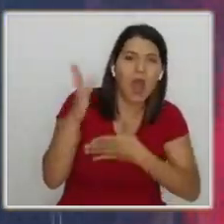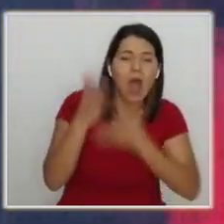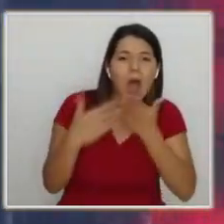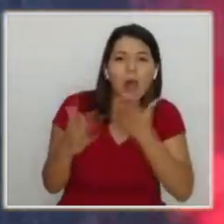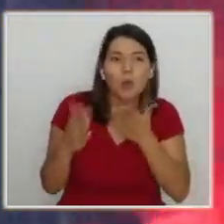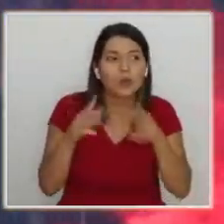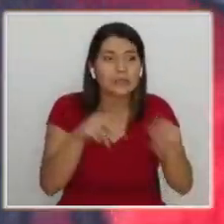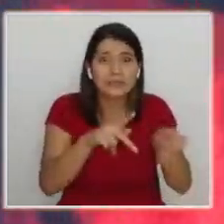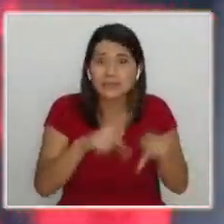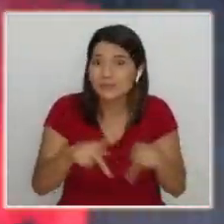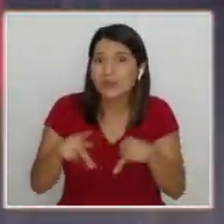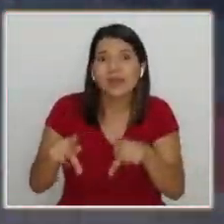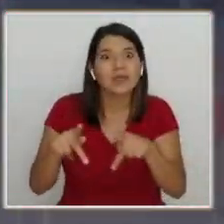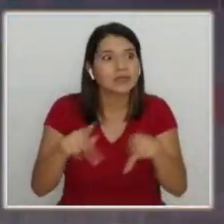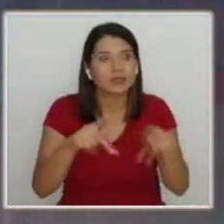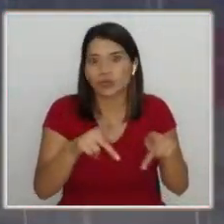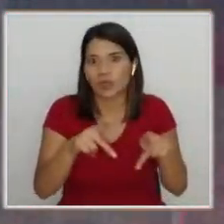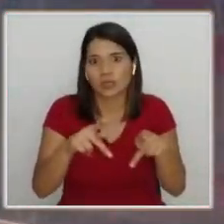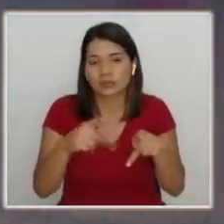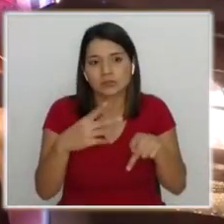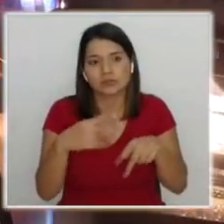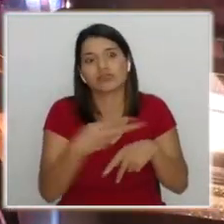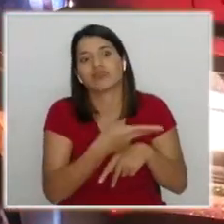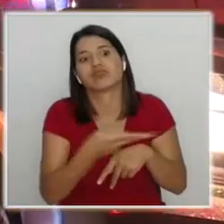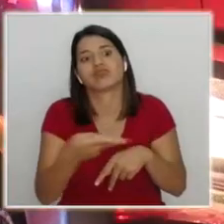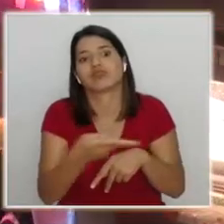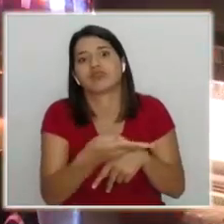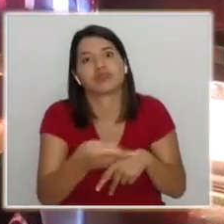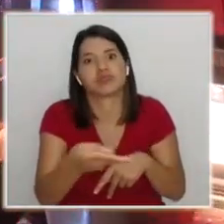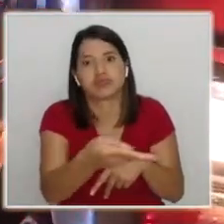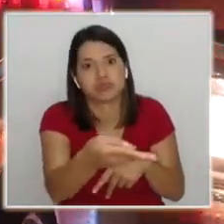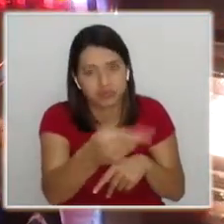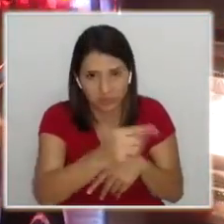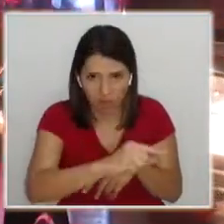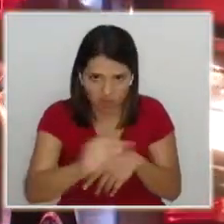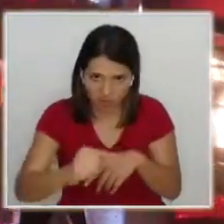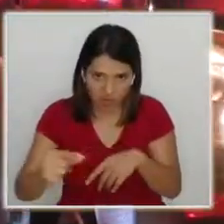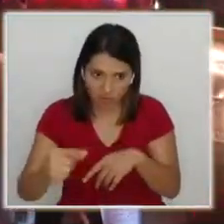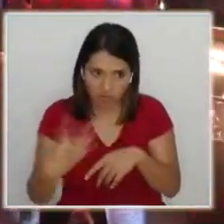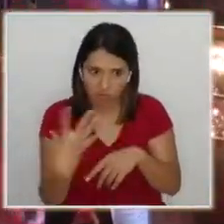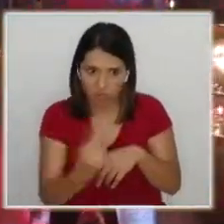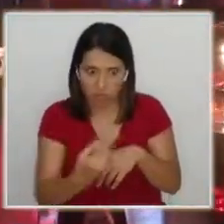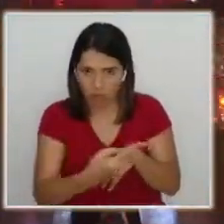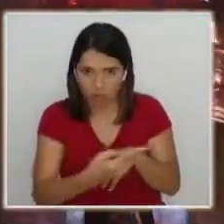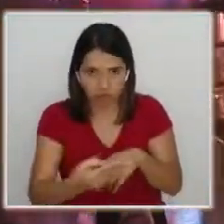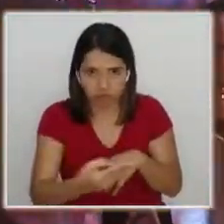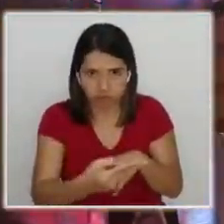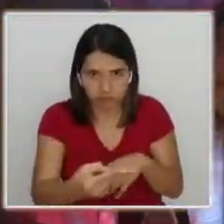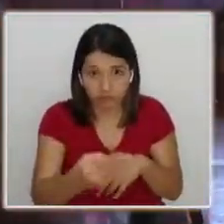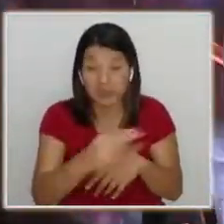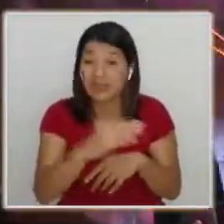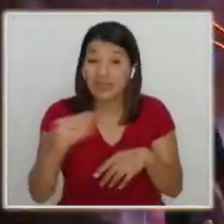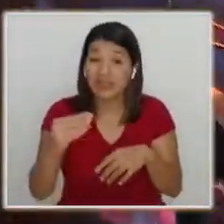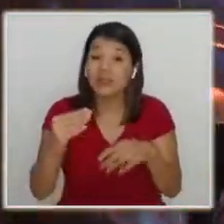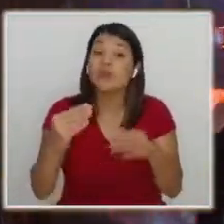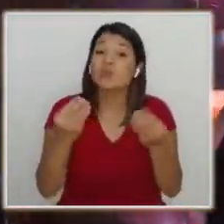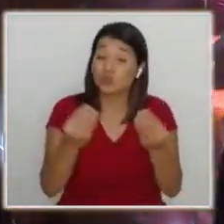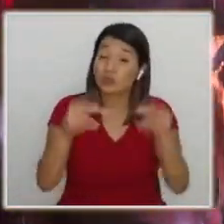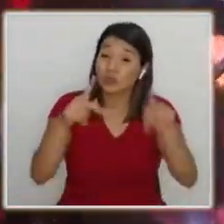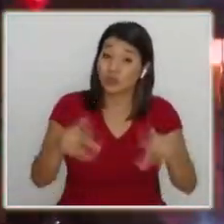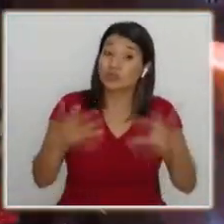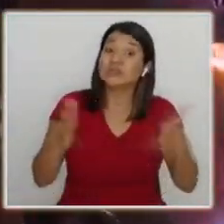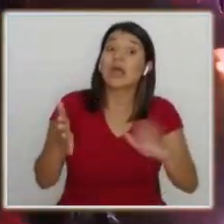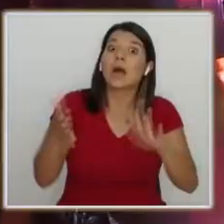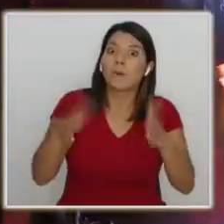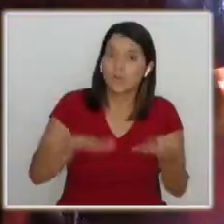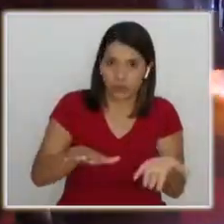bajaba en ese sector, y que dentro del bus había gente ya fallecida. Entonces con esa información es